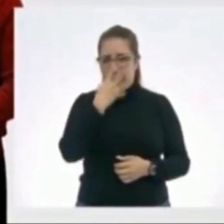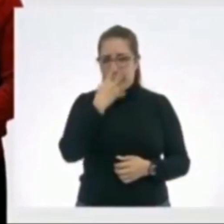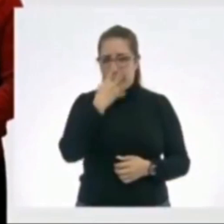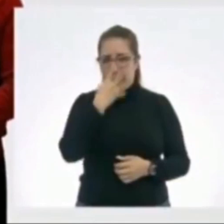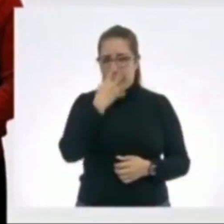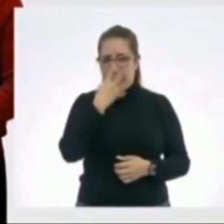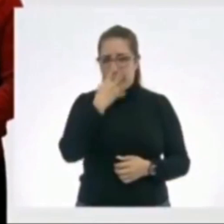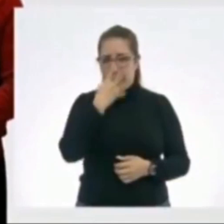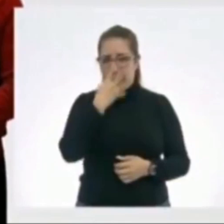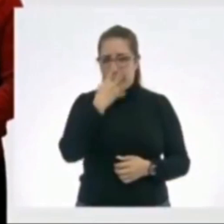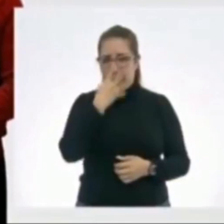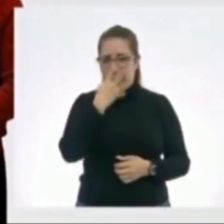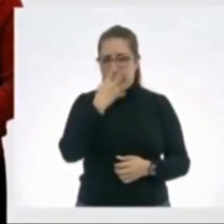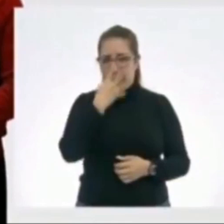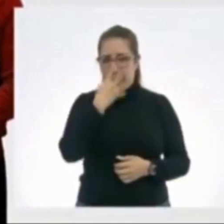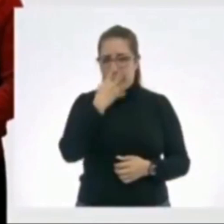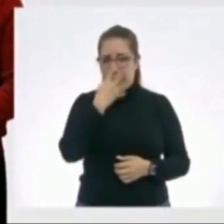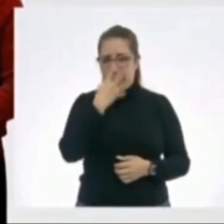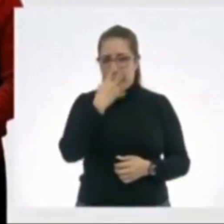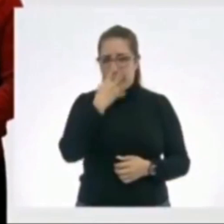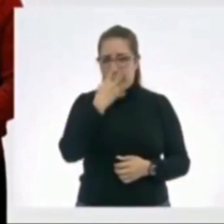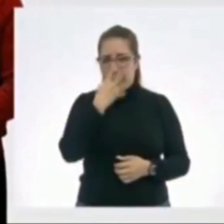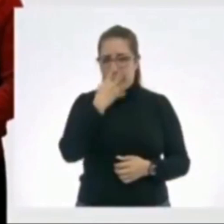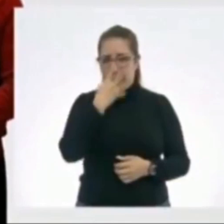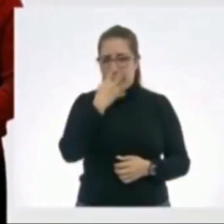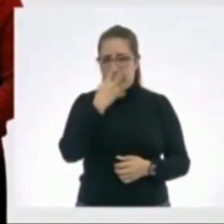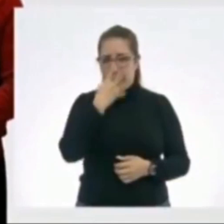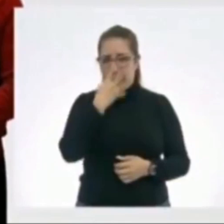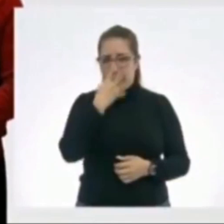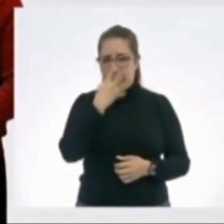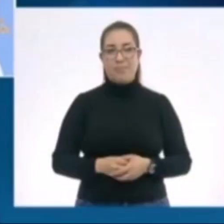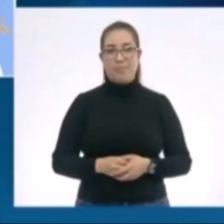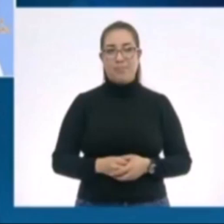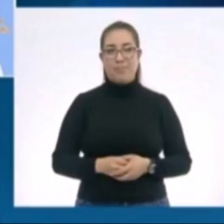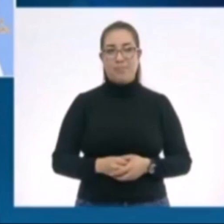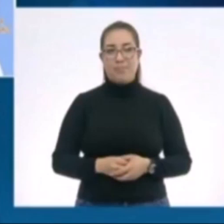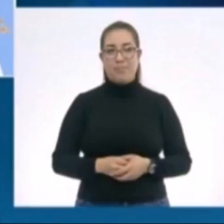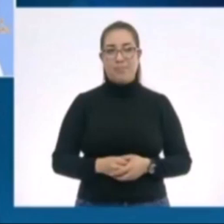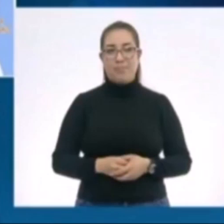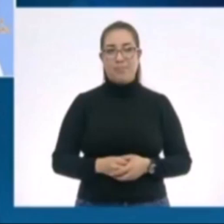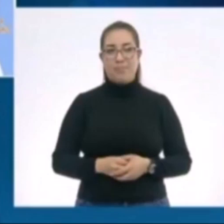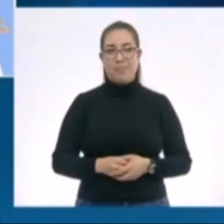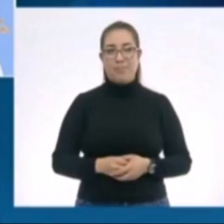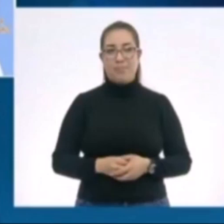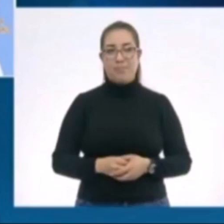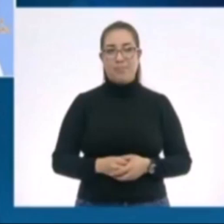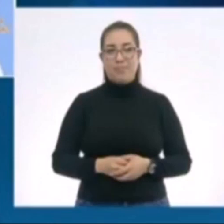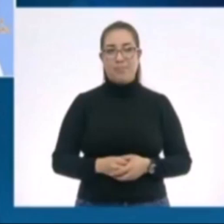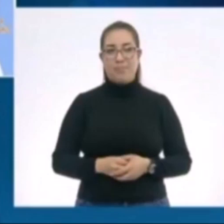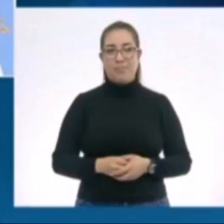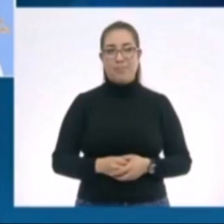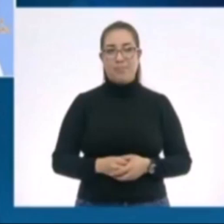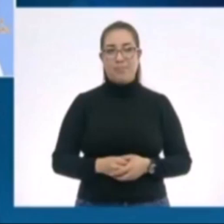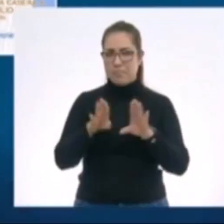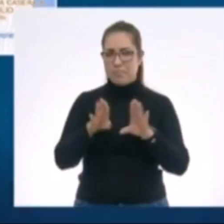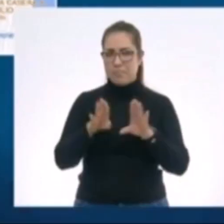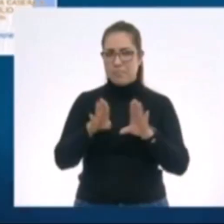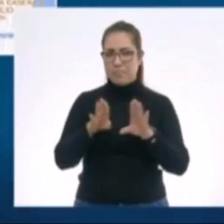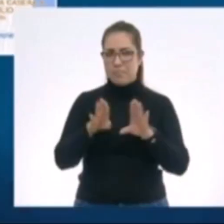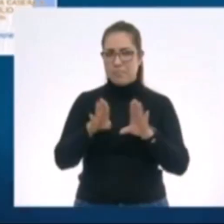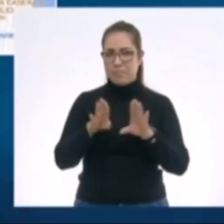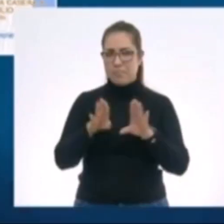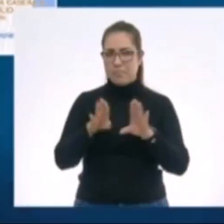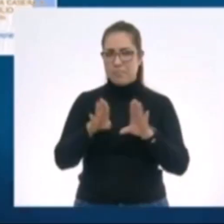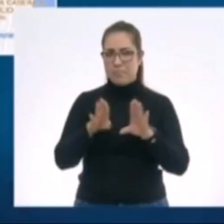También podemos ver un parque. Podemos ir al Deportivo San José. Para ir a comer de la casa de su